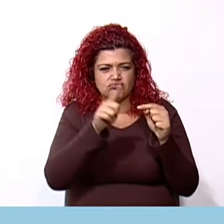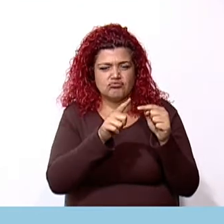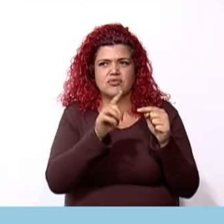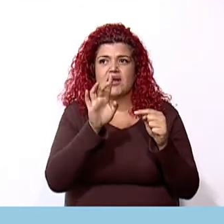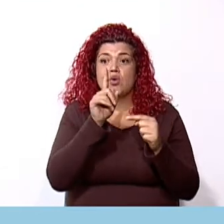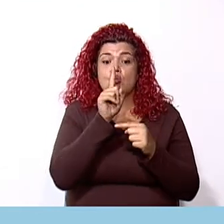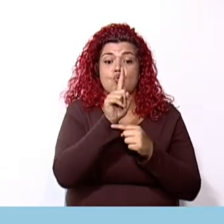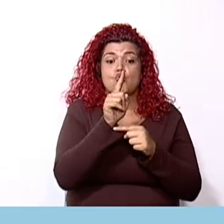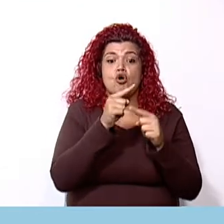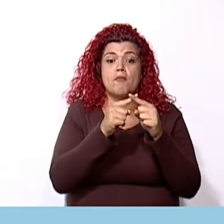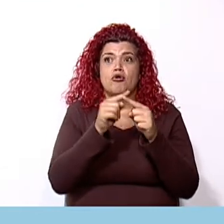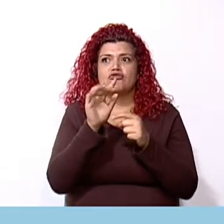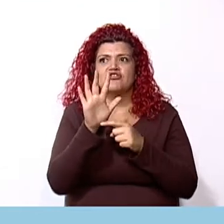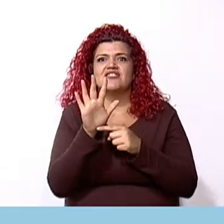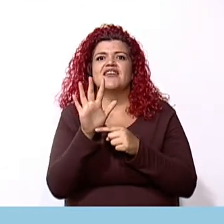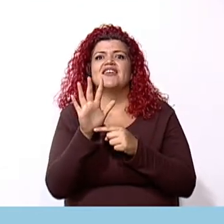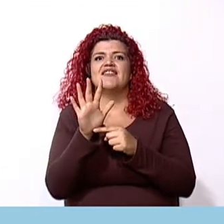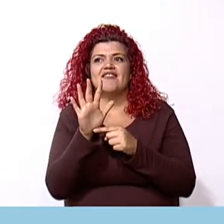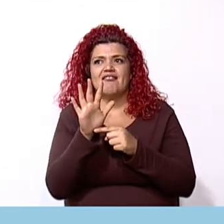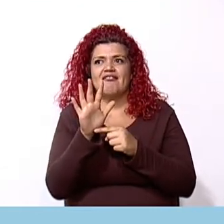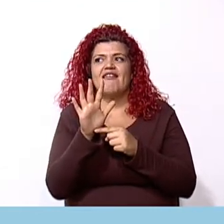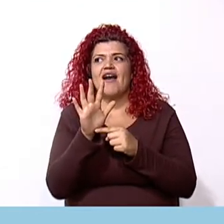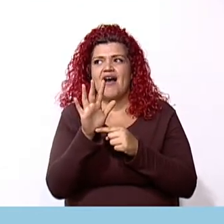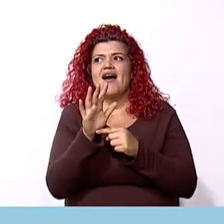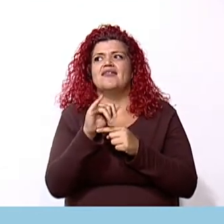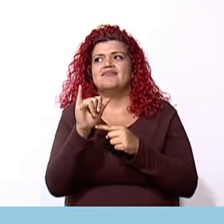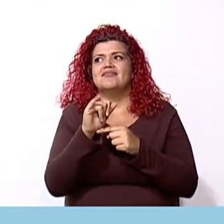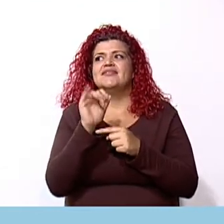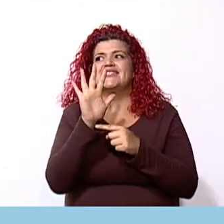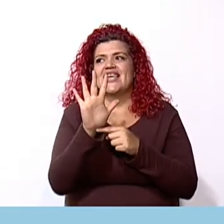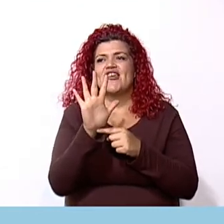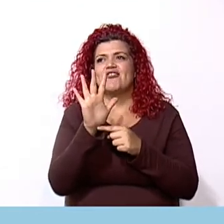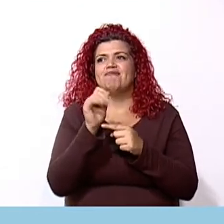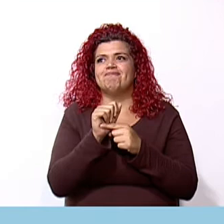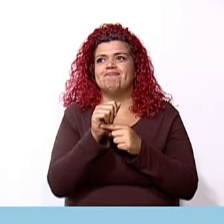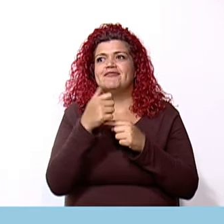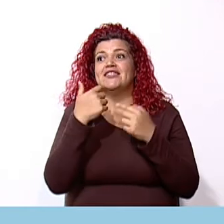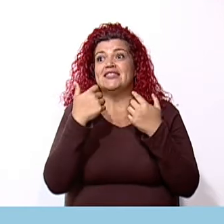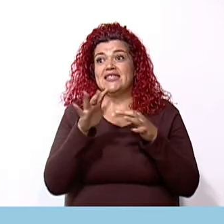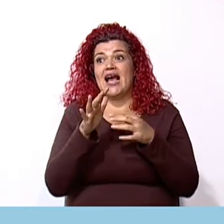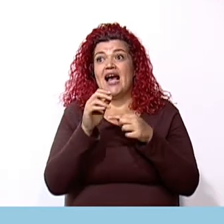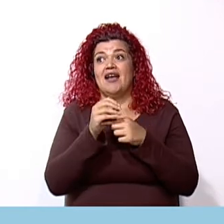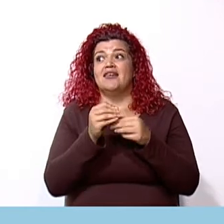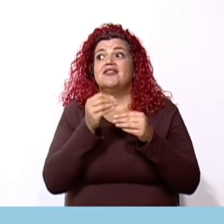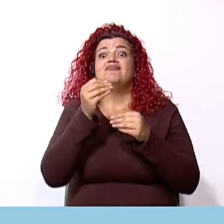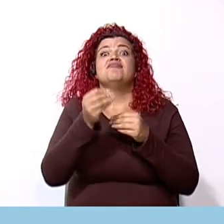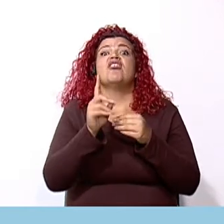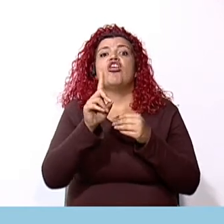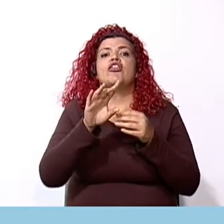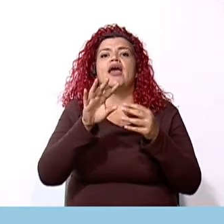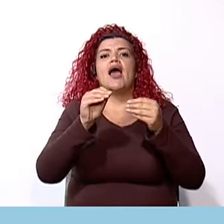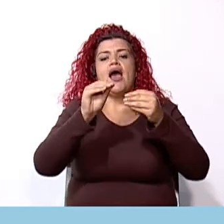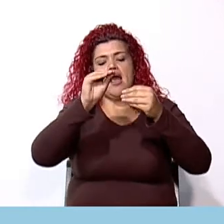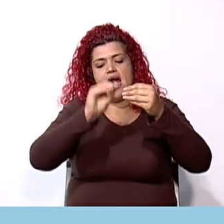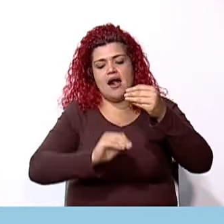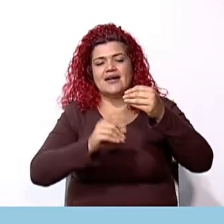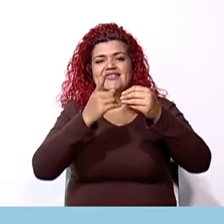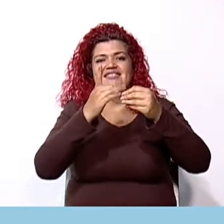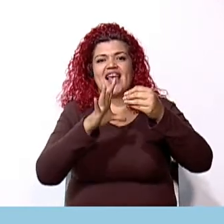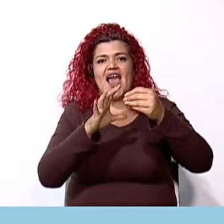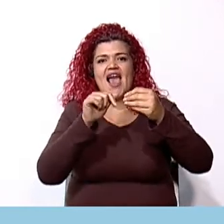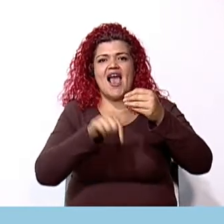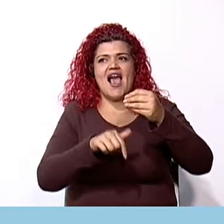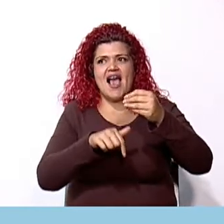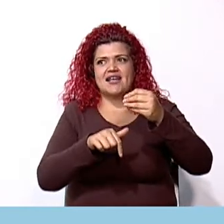por 5 nos da 5 y lo colocamos debajo de las centenas